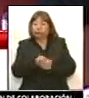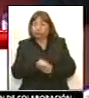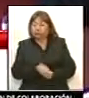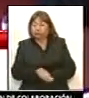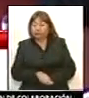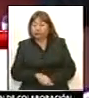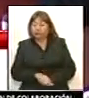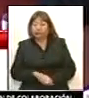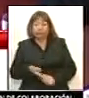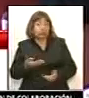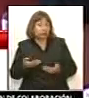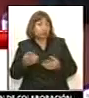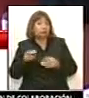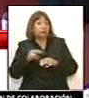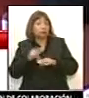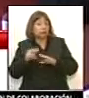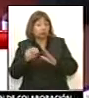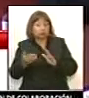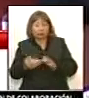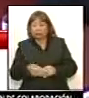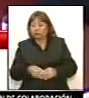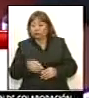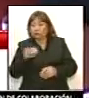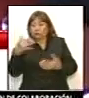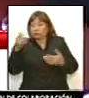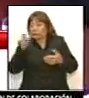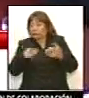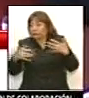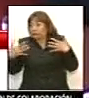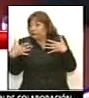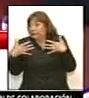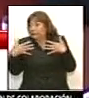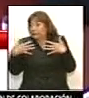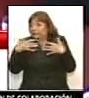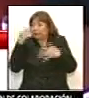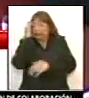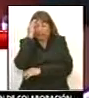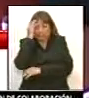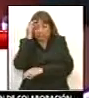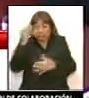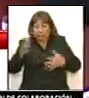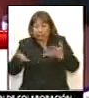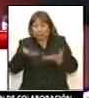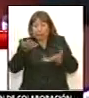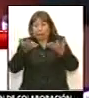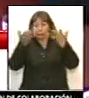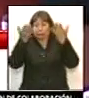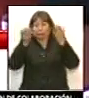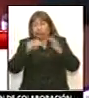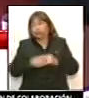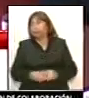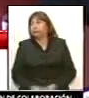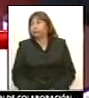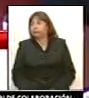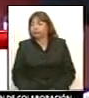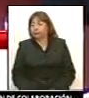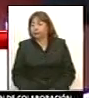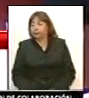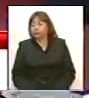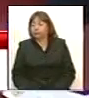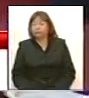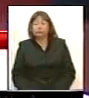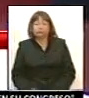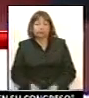también ahí surgen los nacionalismos porque la gente se asusta ante entradas importantes, nacionalismos extremos, ¿no? Que